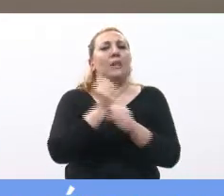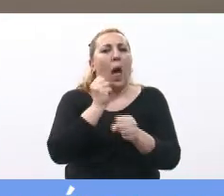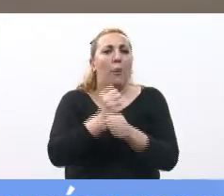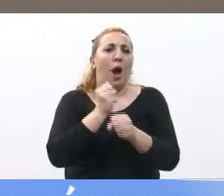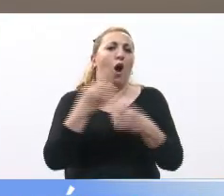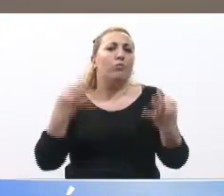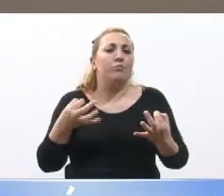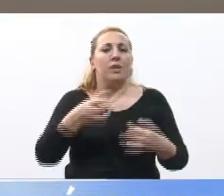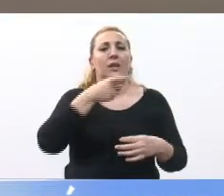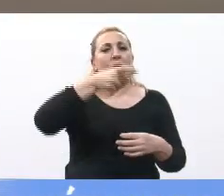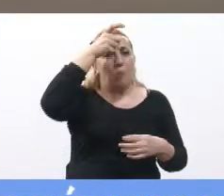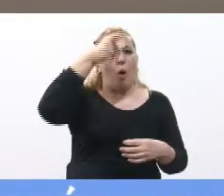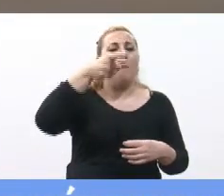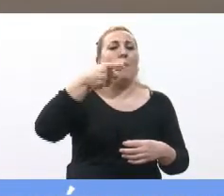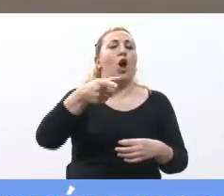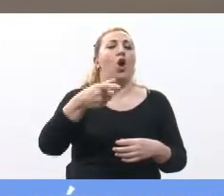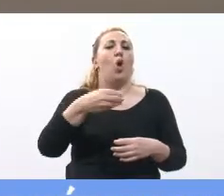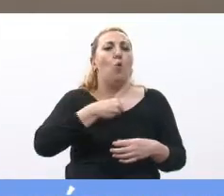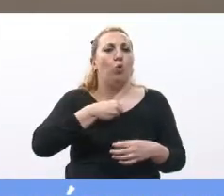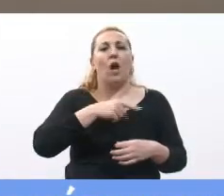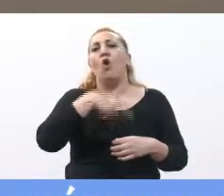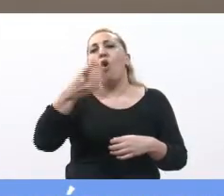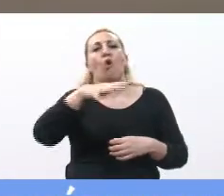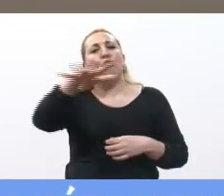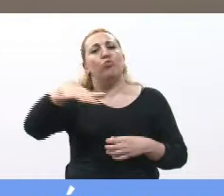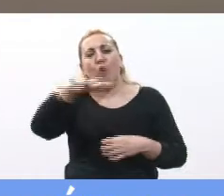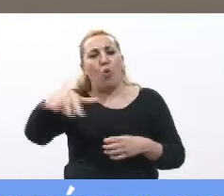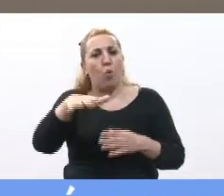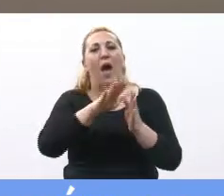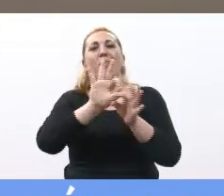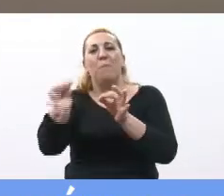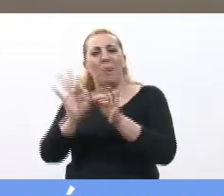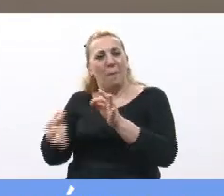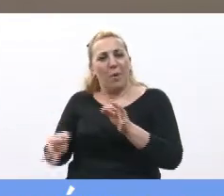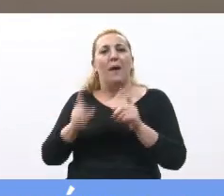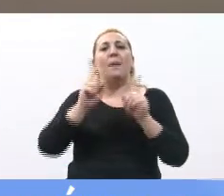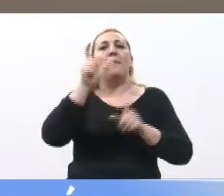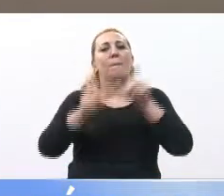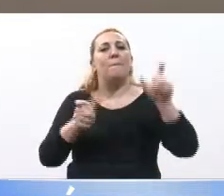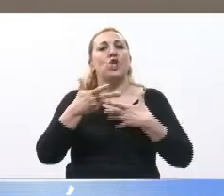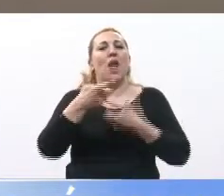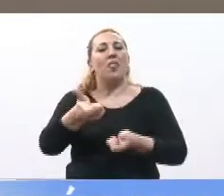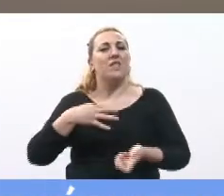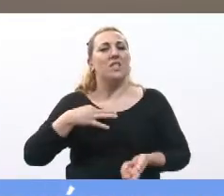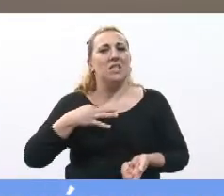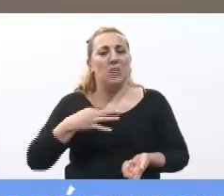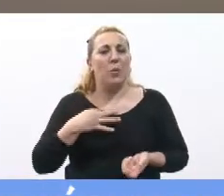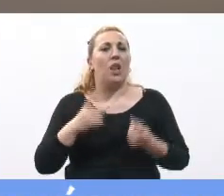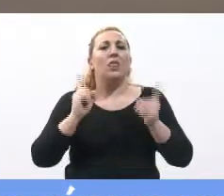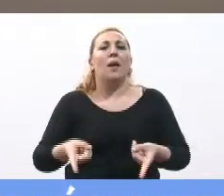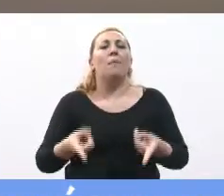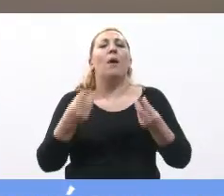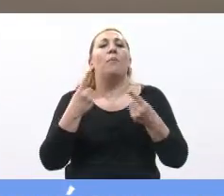bomberos voluntarios de Yerbabuena, de otros municipios aledaños, al personal de defensa civil y por sobre todo a una